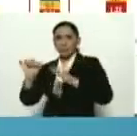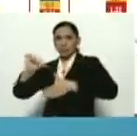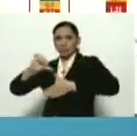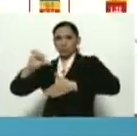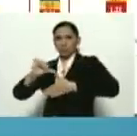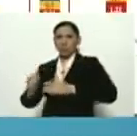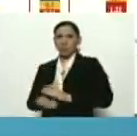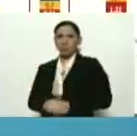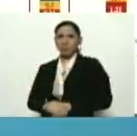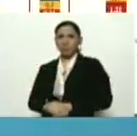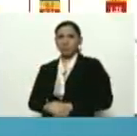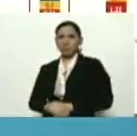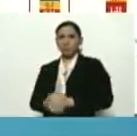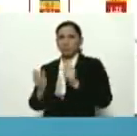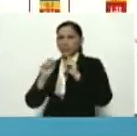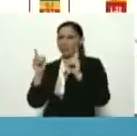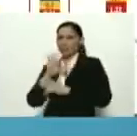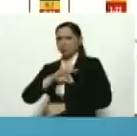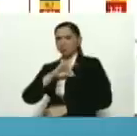Sudamérica.